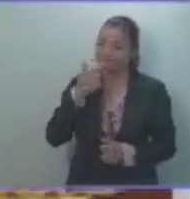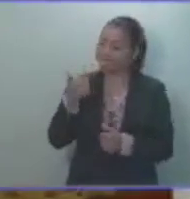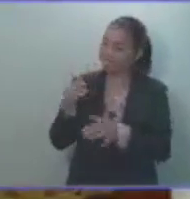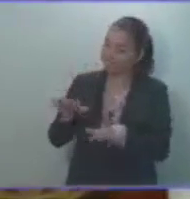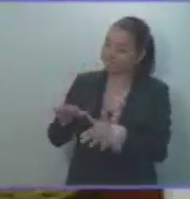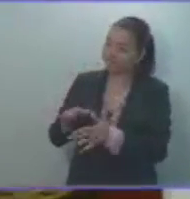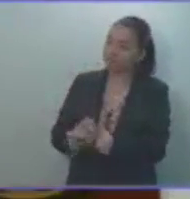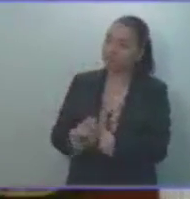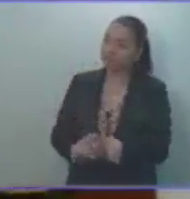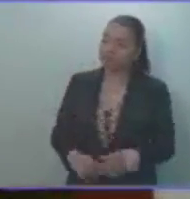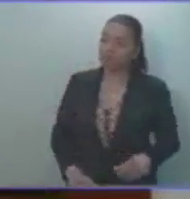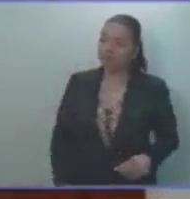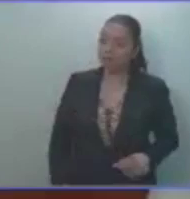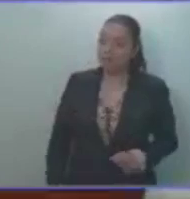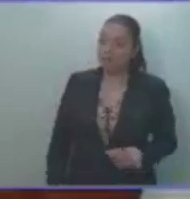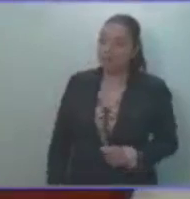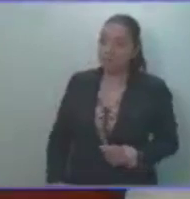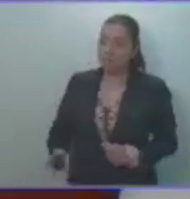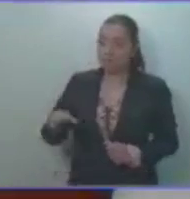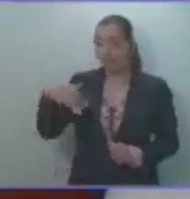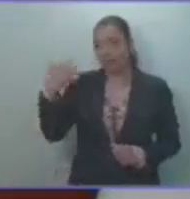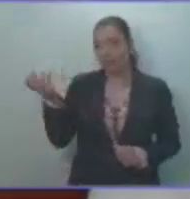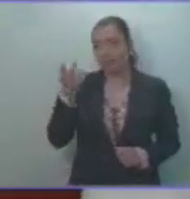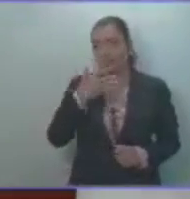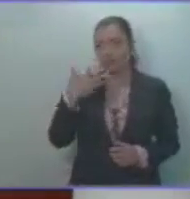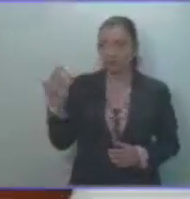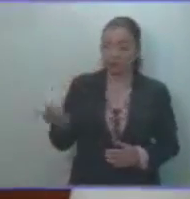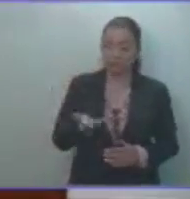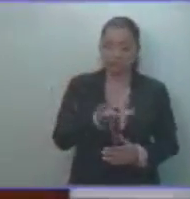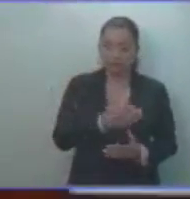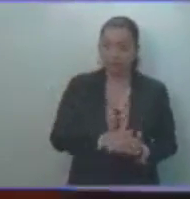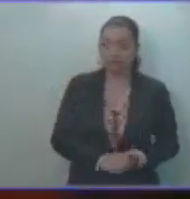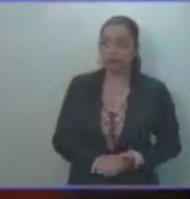Gracias. Nosotros vamos a reaccionar a lo que dice el ministro en una hora.